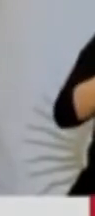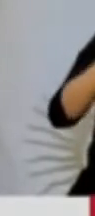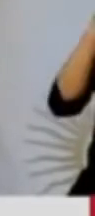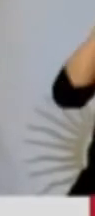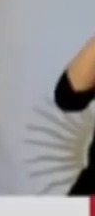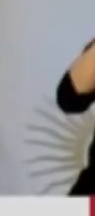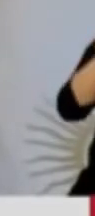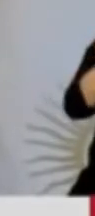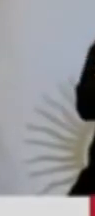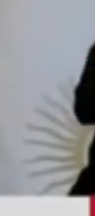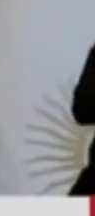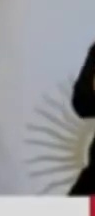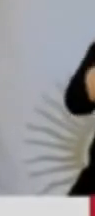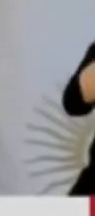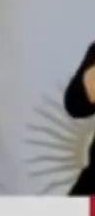Ley